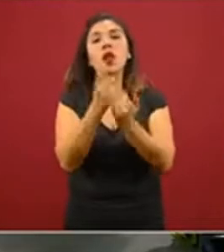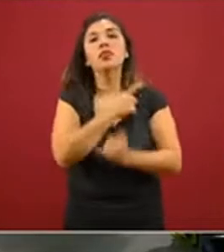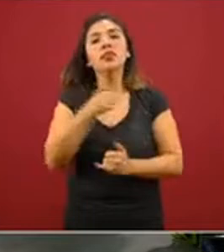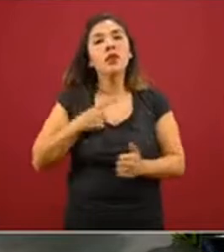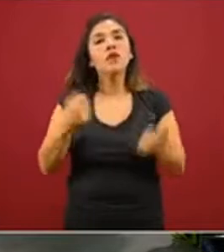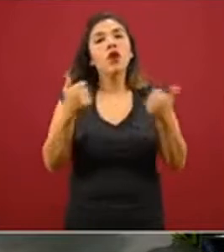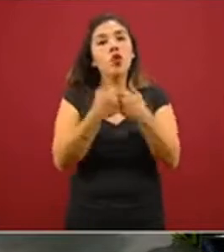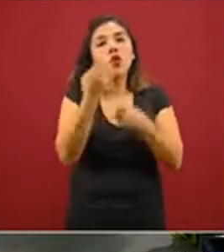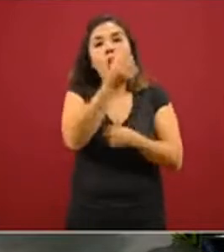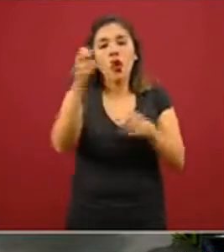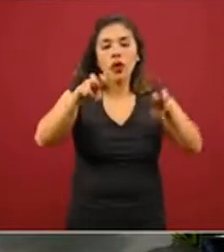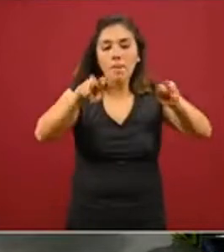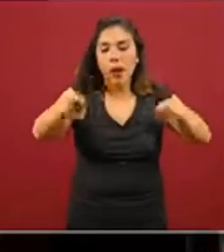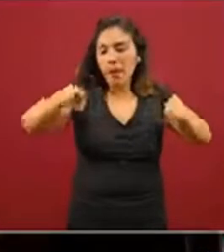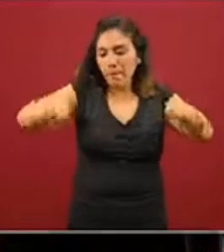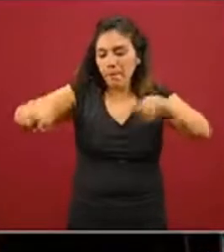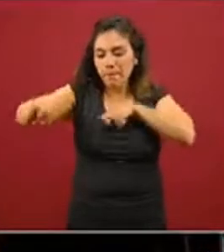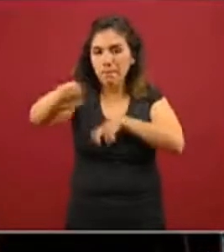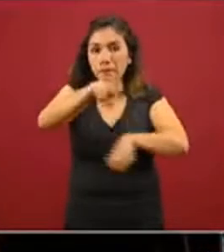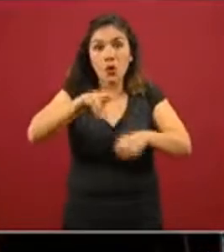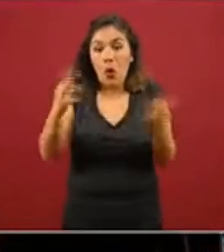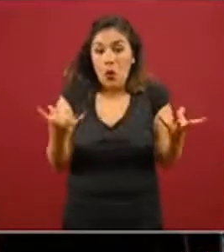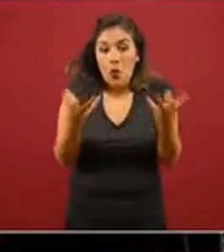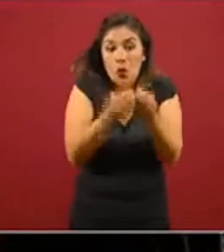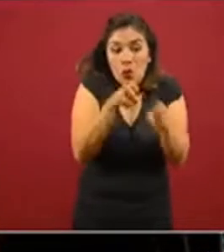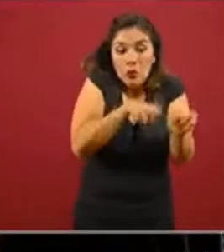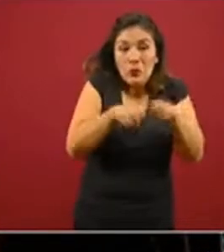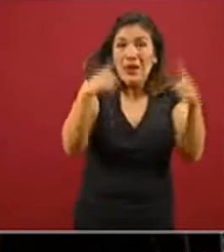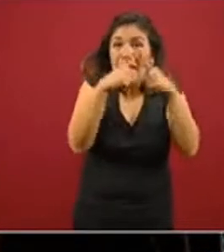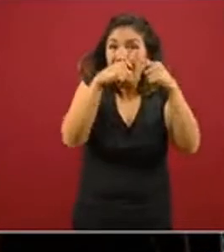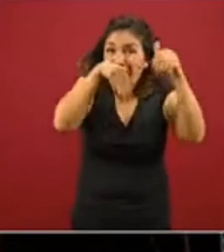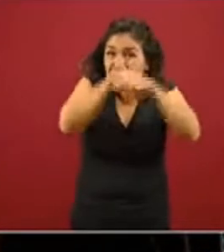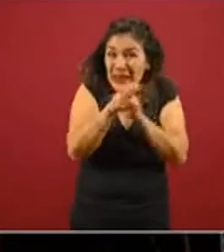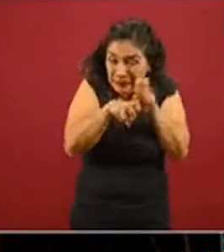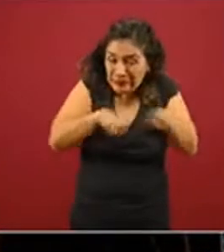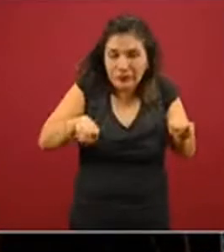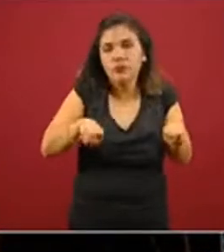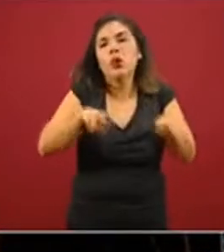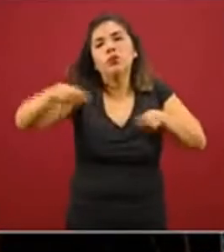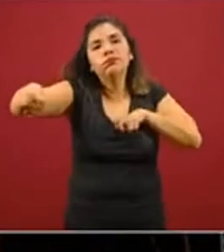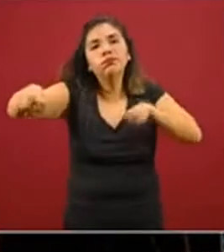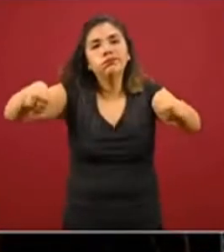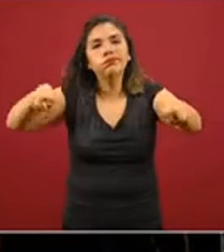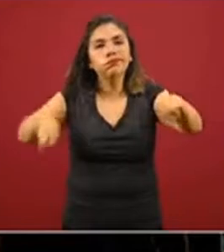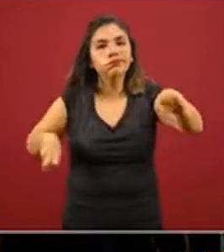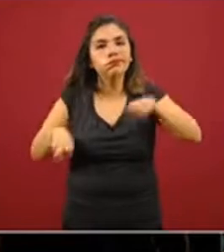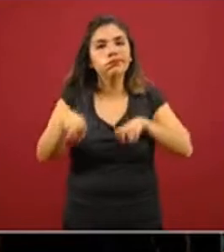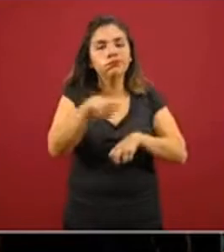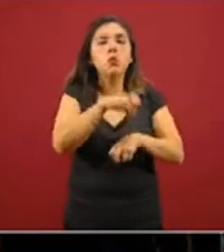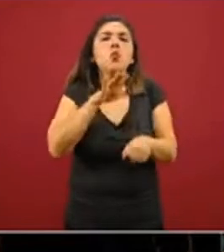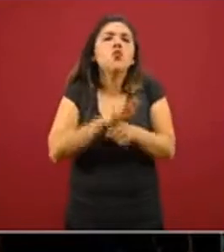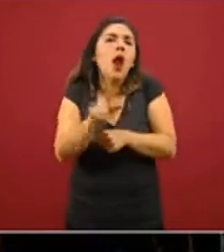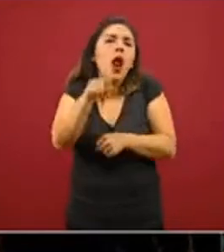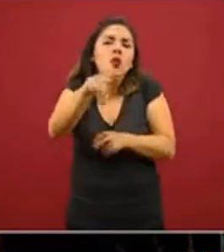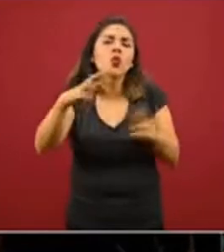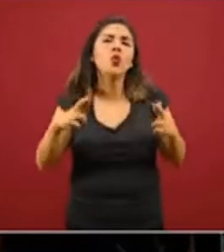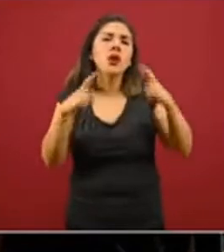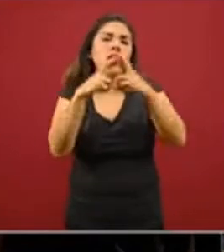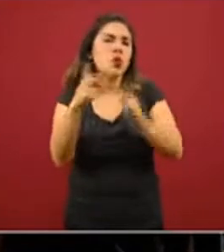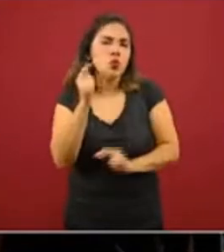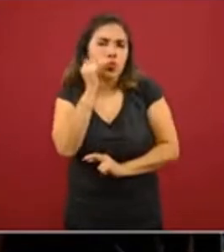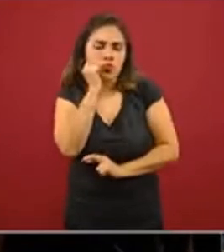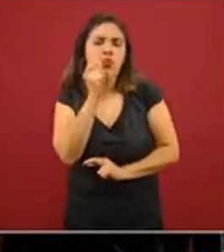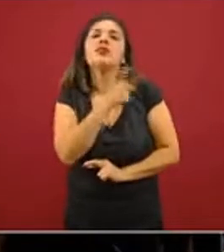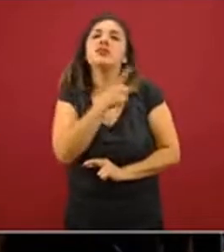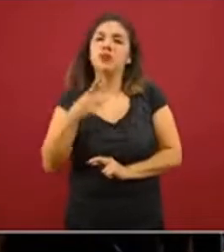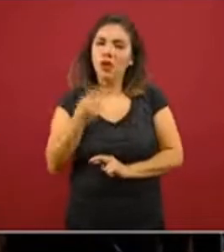estar distribuidos al interior de la iglesia, de la sinagoga, de la mezquita, del lugar de culto que dependiendo de la religión